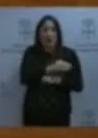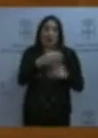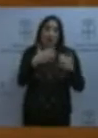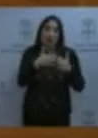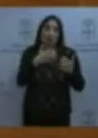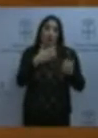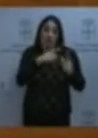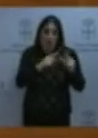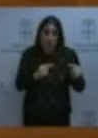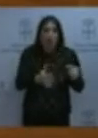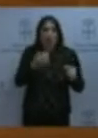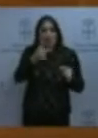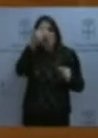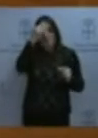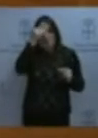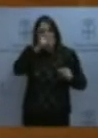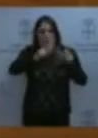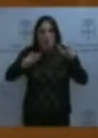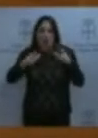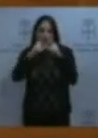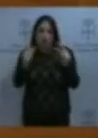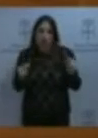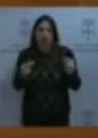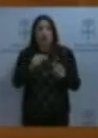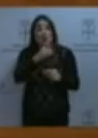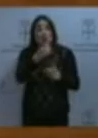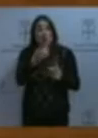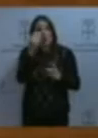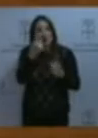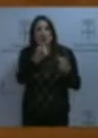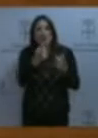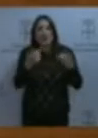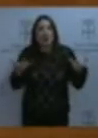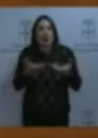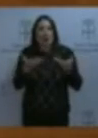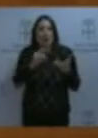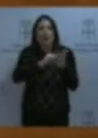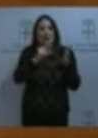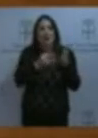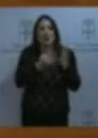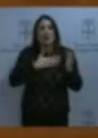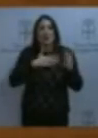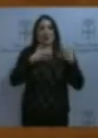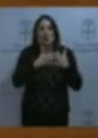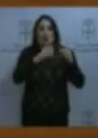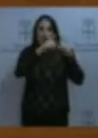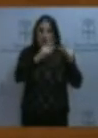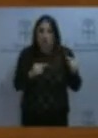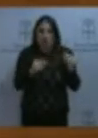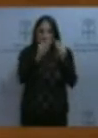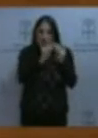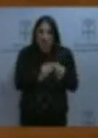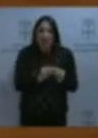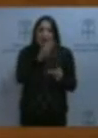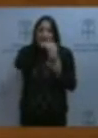asturiana, sino también a la memoria de nuestro pueblo. Para ello, consideramos urgente la elaboración de un plan de patrimonio industrial asturiano que contenga todos